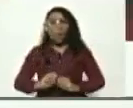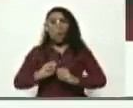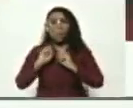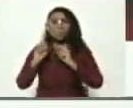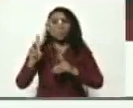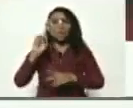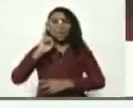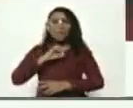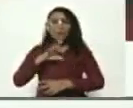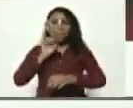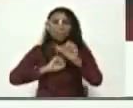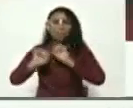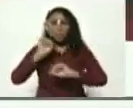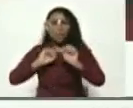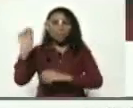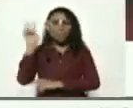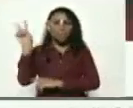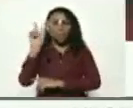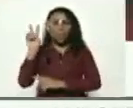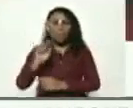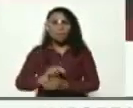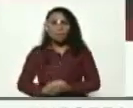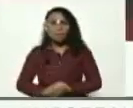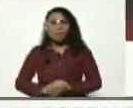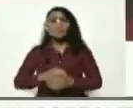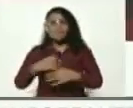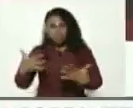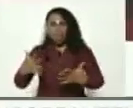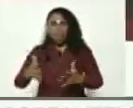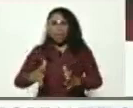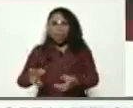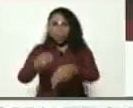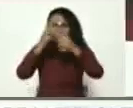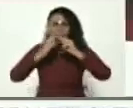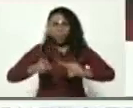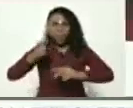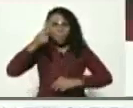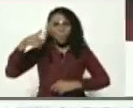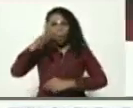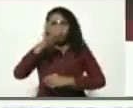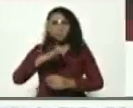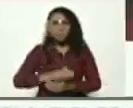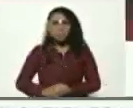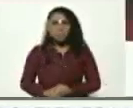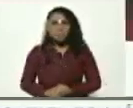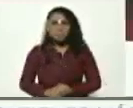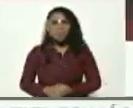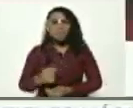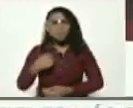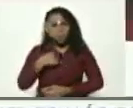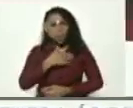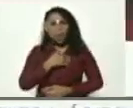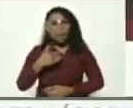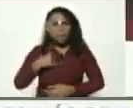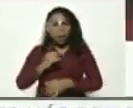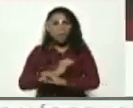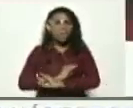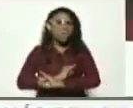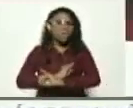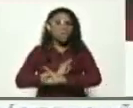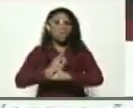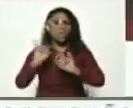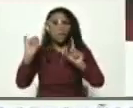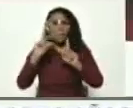histórica de defender a Venezuela. Qué gran honor como pueblo. Yo quería terminar con